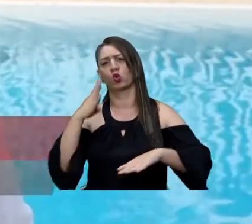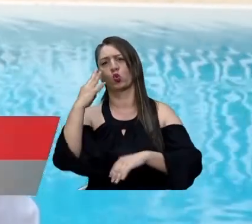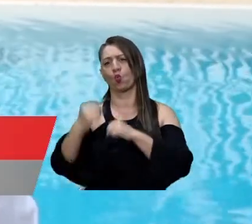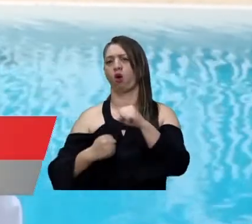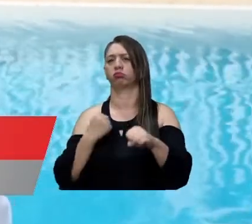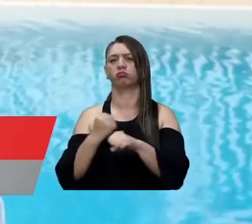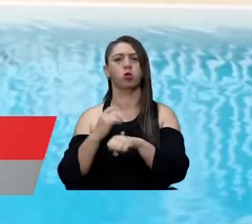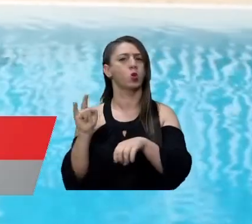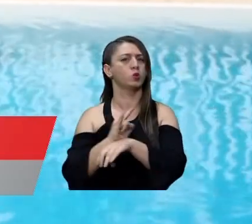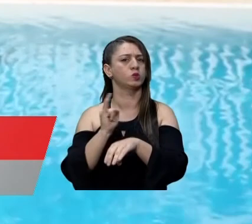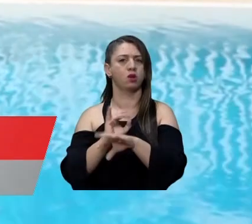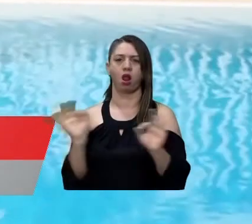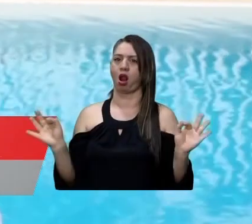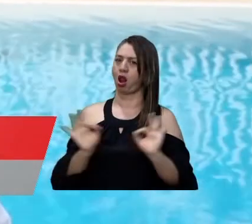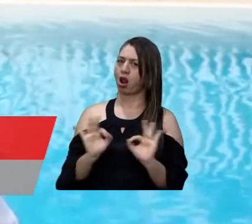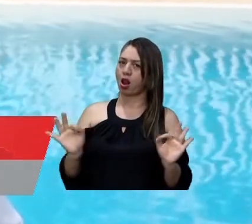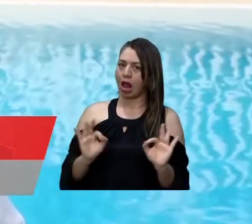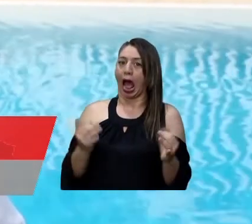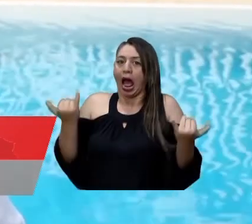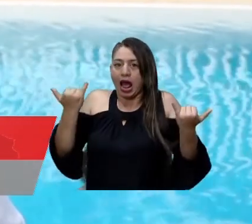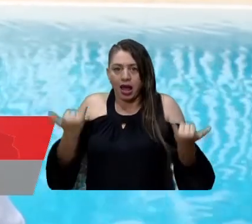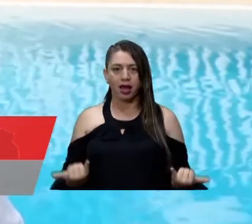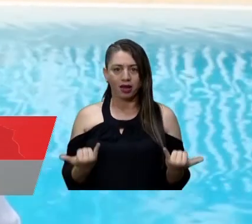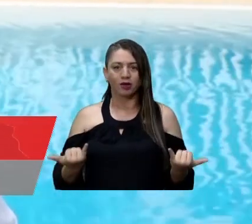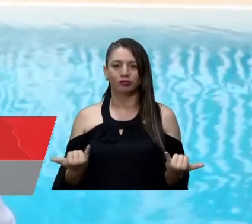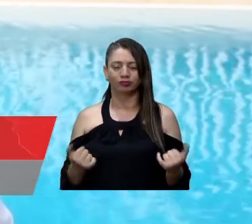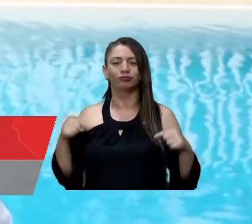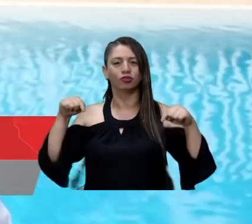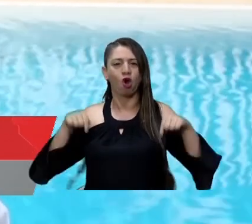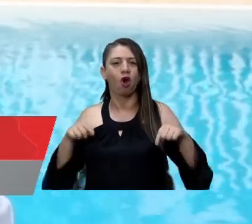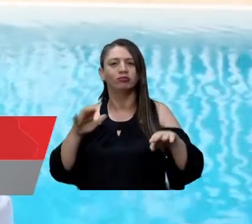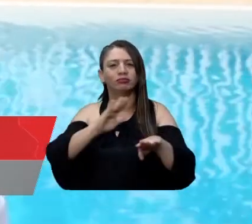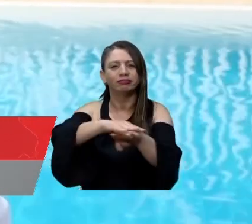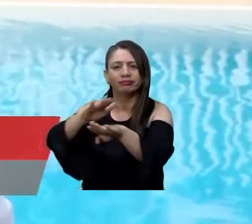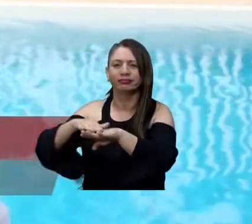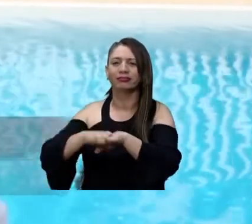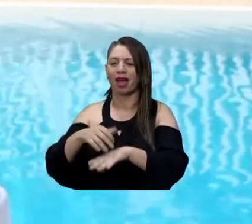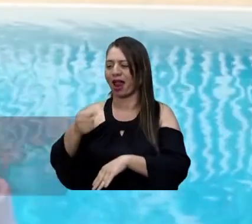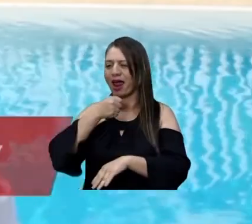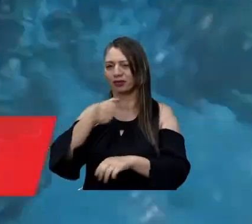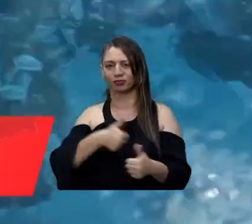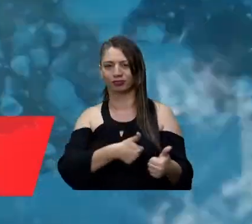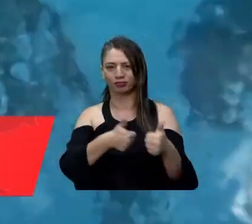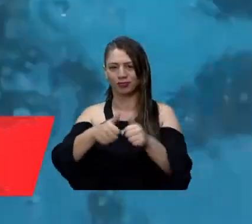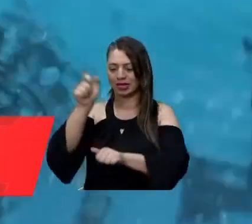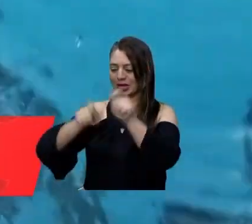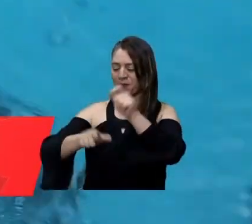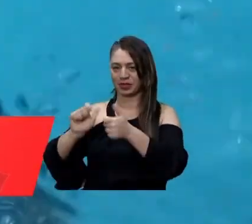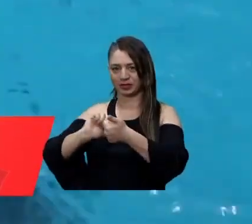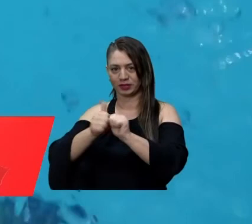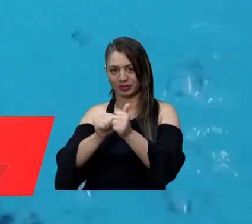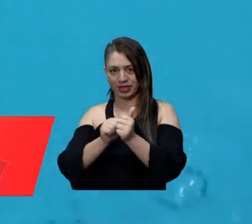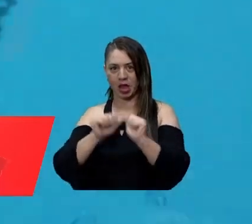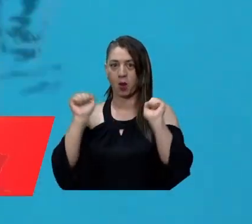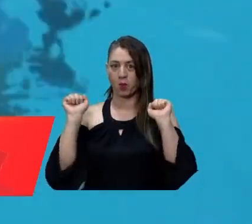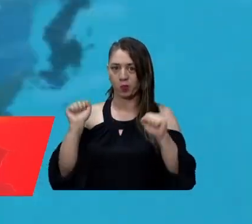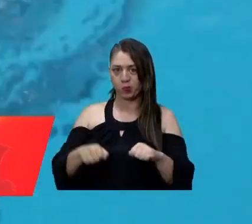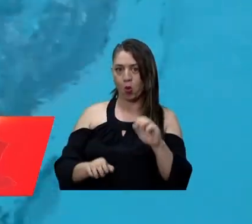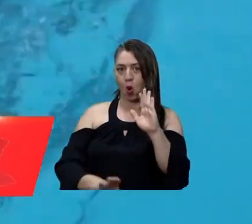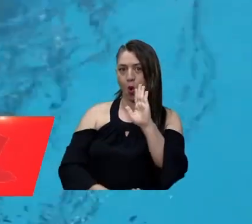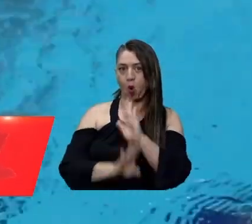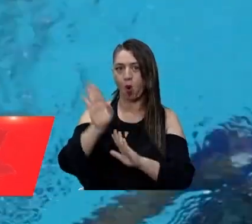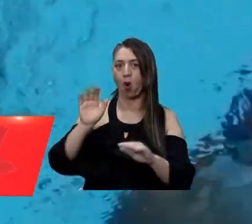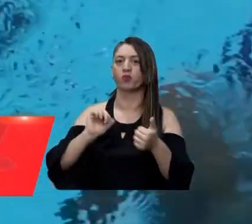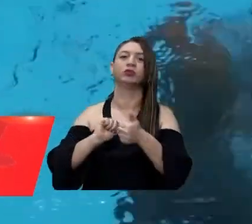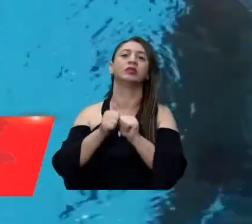4 años sin ser utilizado. El día de hoy le damos esa buena noticia para que nuestros deportistas puedan desarrollar todo este